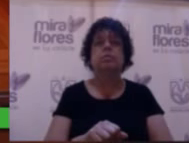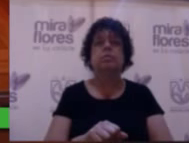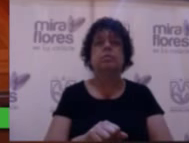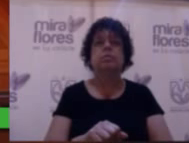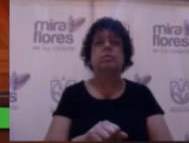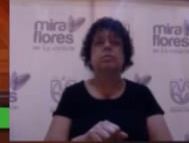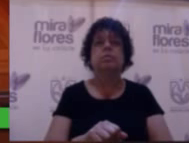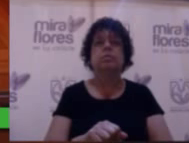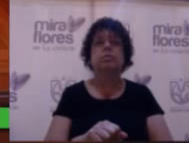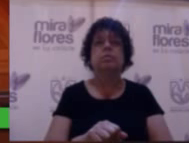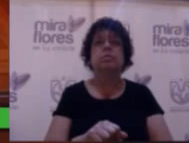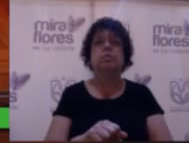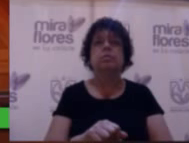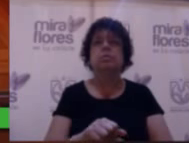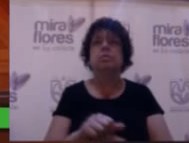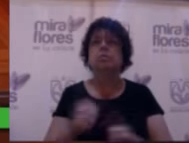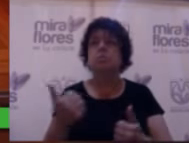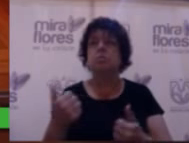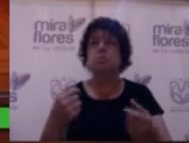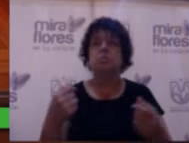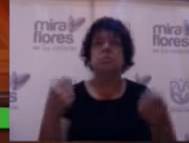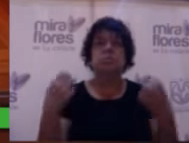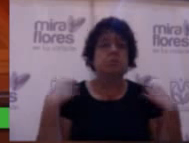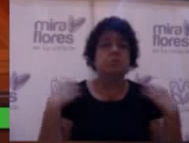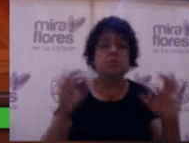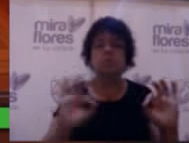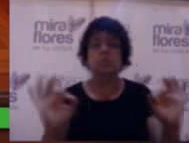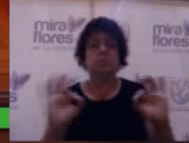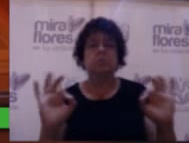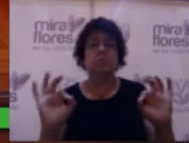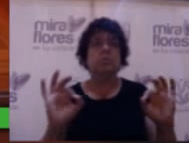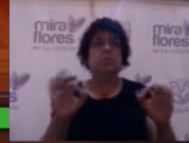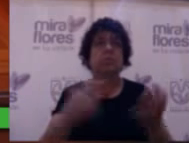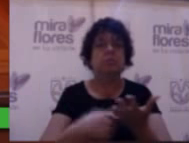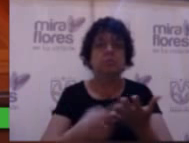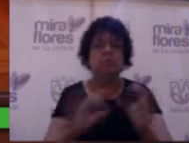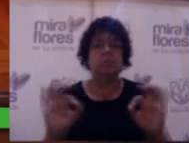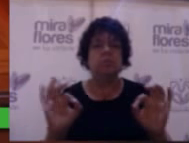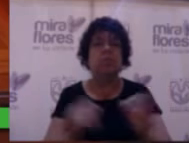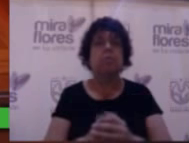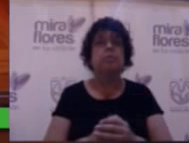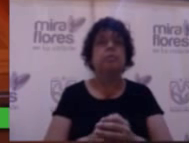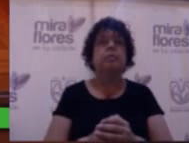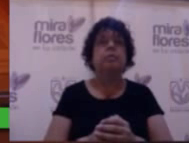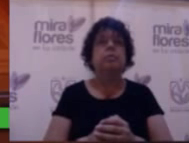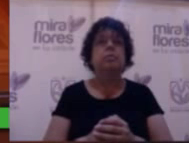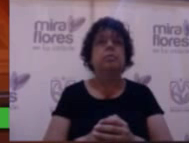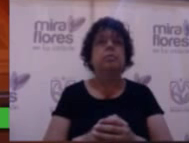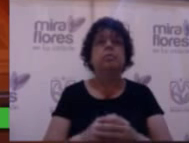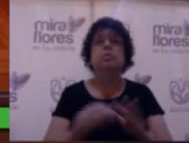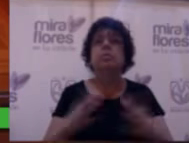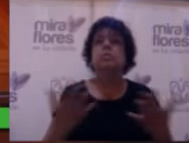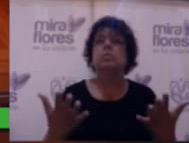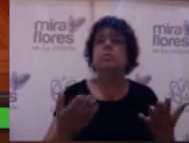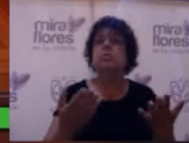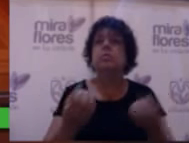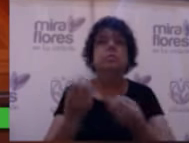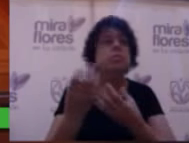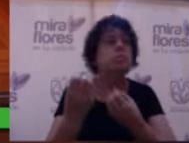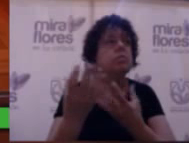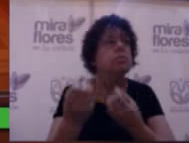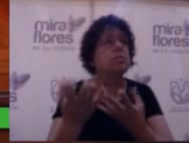Y en despacho no tenemos nada. Nada, no, señor alcalde. Muy bien. Entonces ofrezco el uso de la palabra si hubiese algún informe en mesa. No